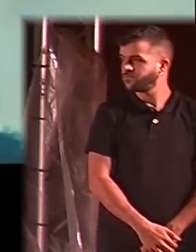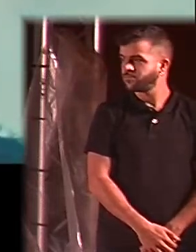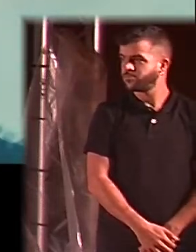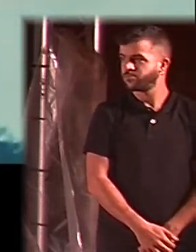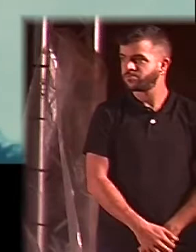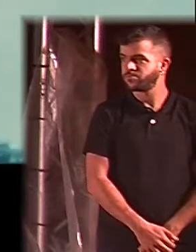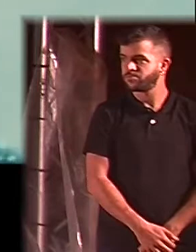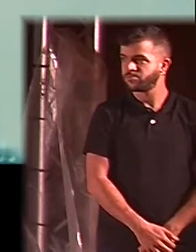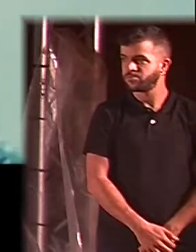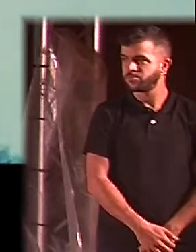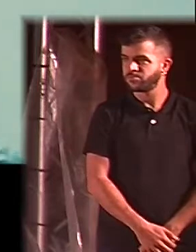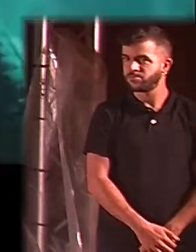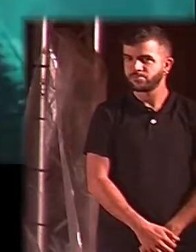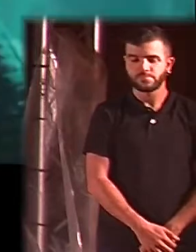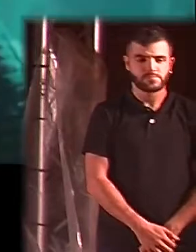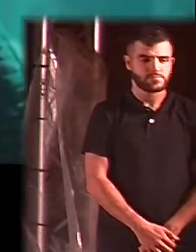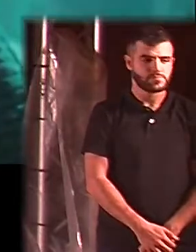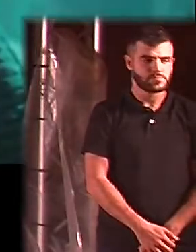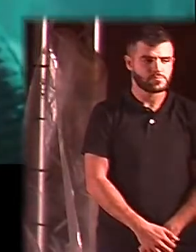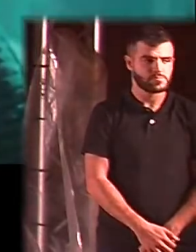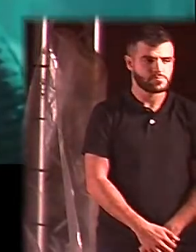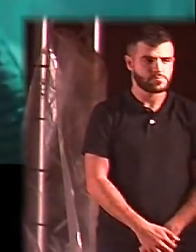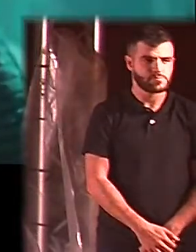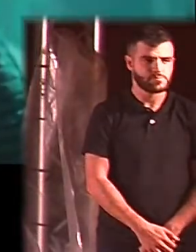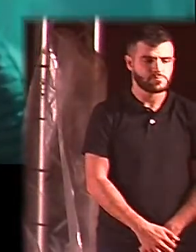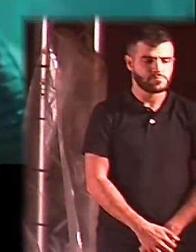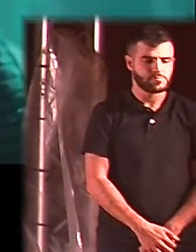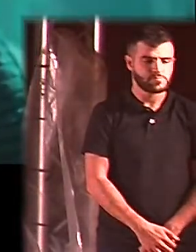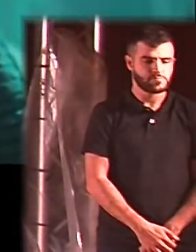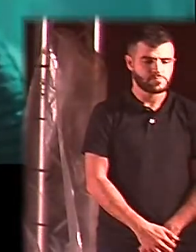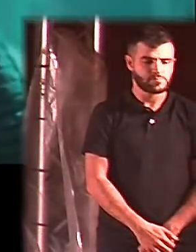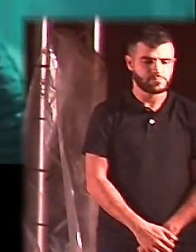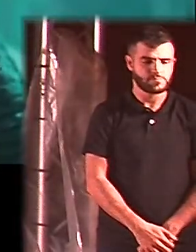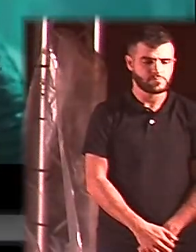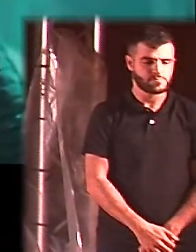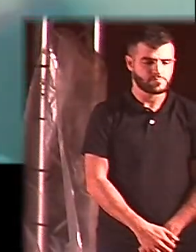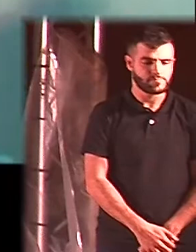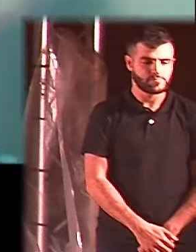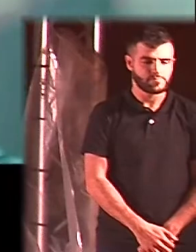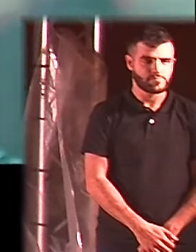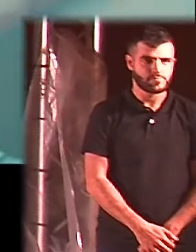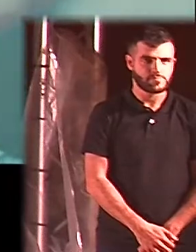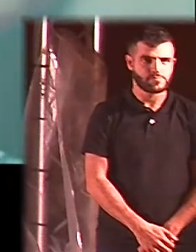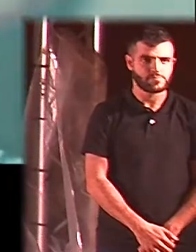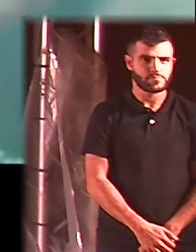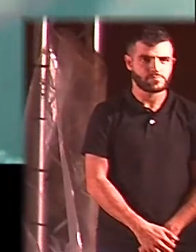I watched sea beams glitter in the dark near the Tannhauser Gate.